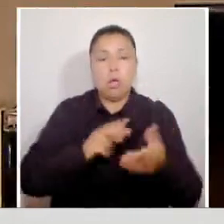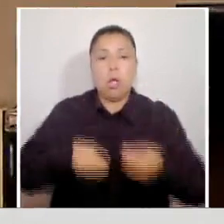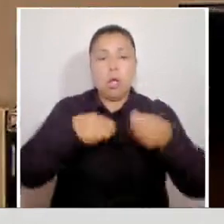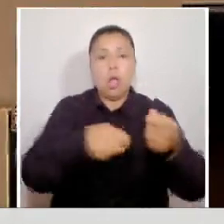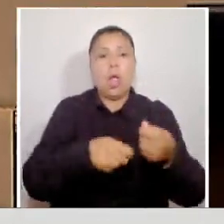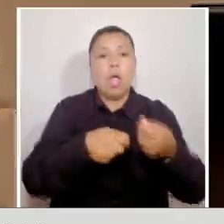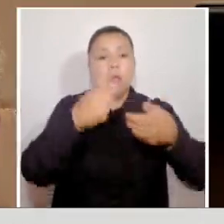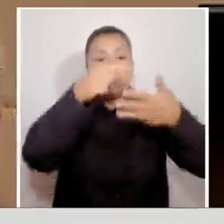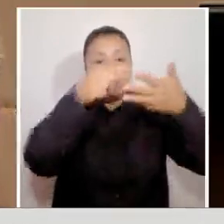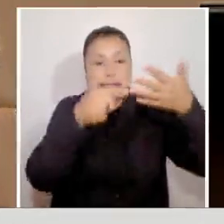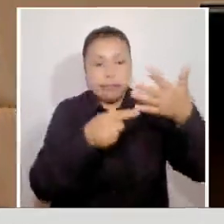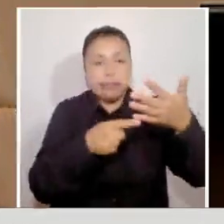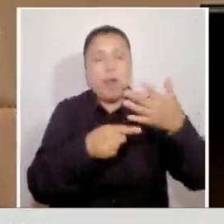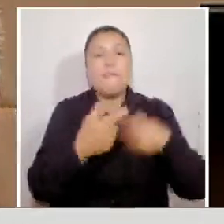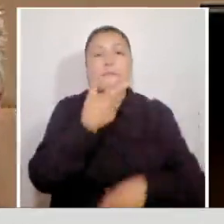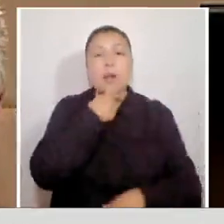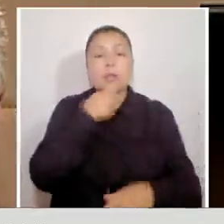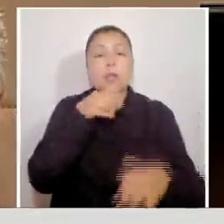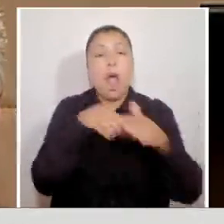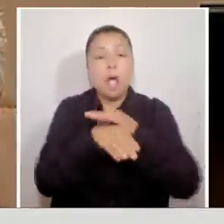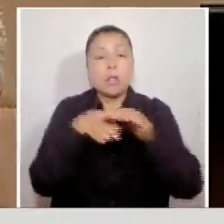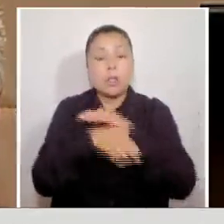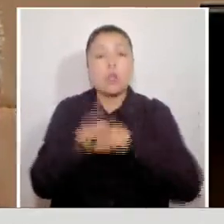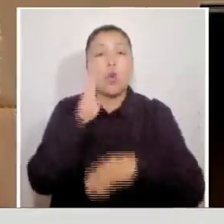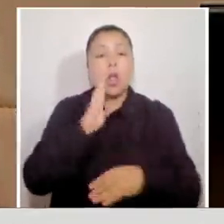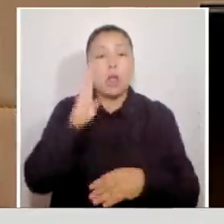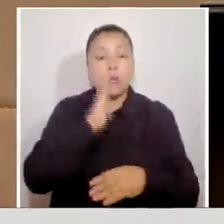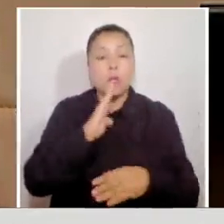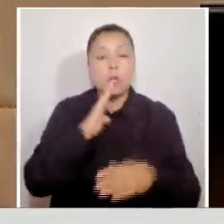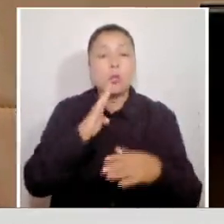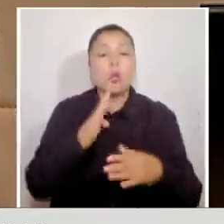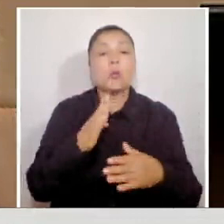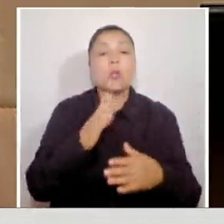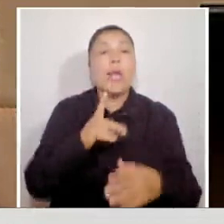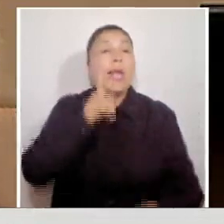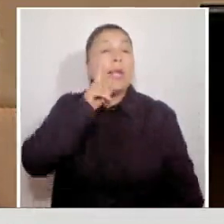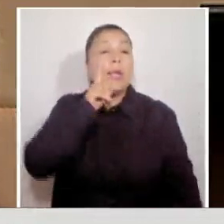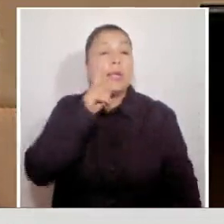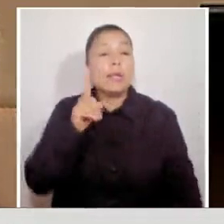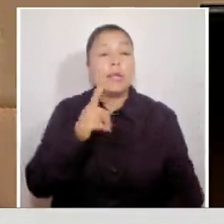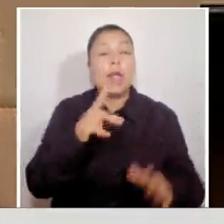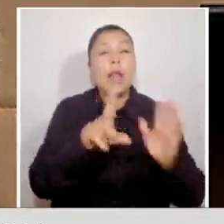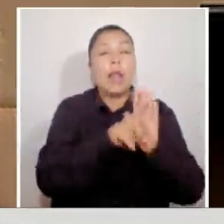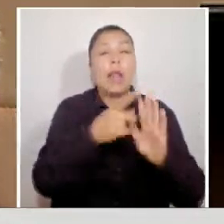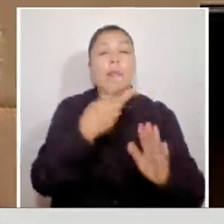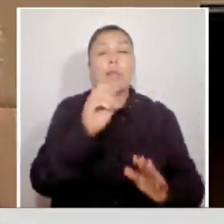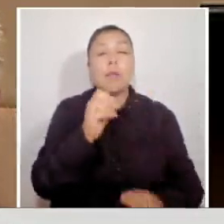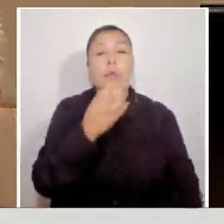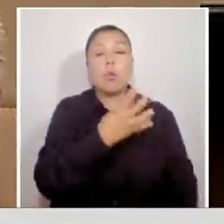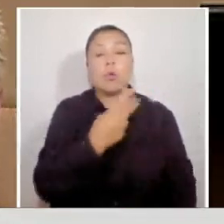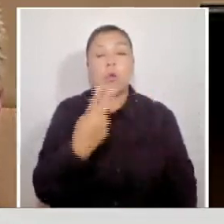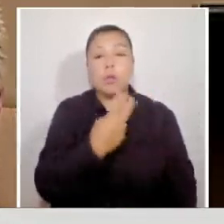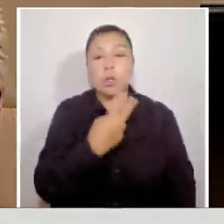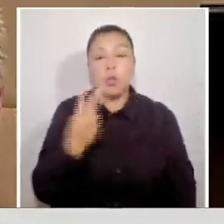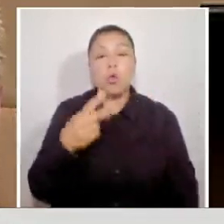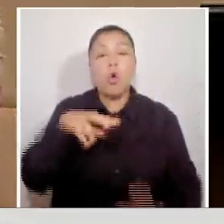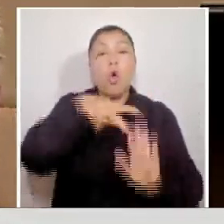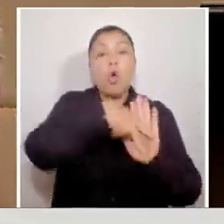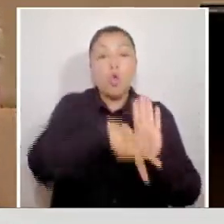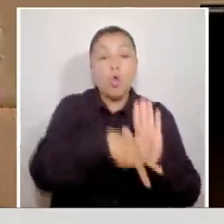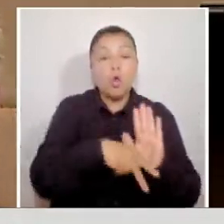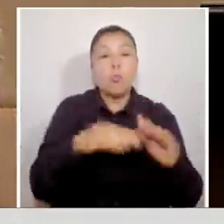para facilitar el acceso a los beneficios contemplados en la ley 20422 que establece normas sobre igualdad de